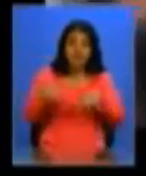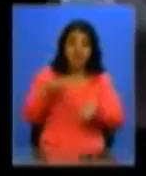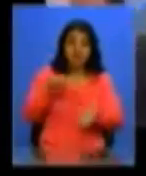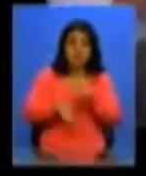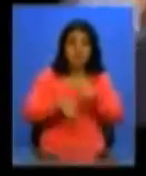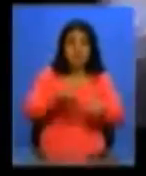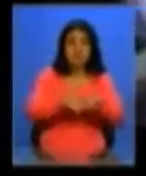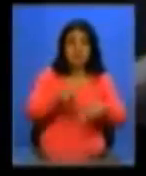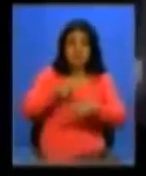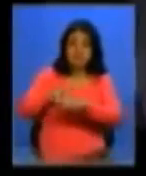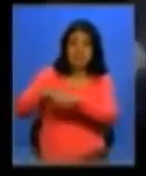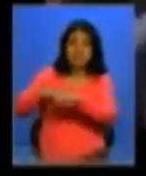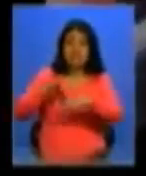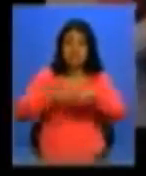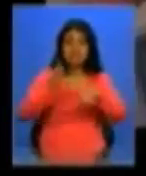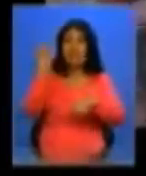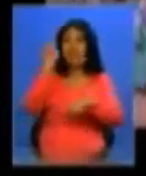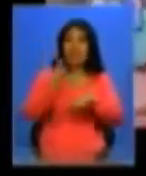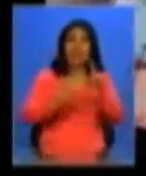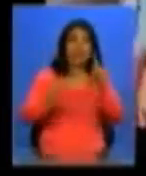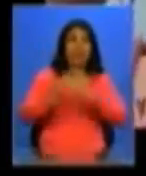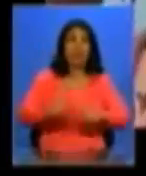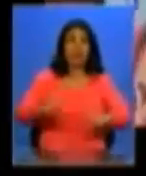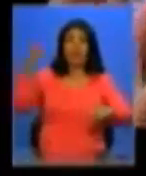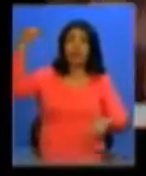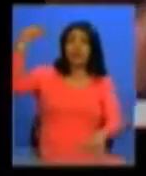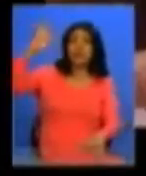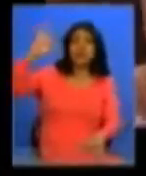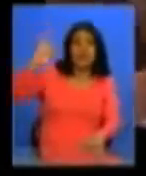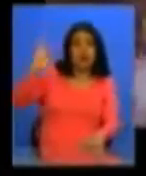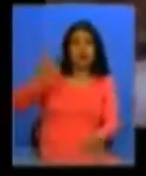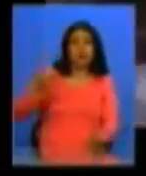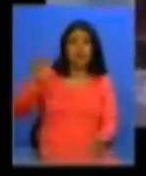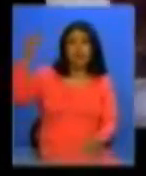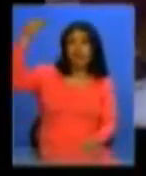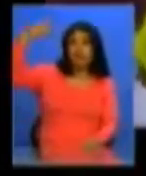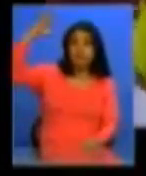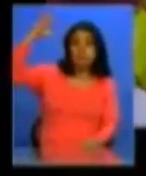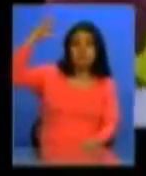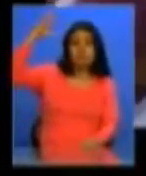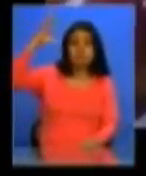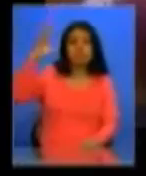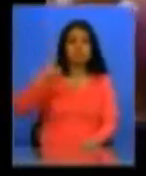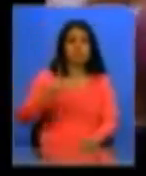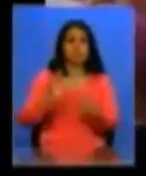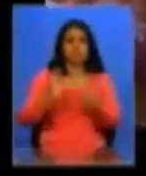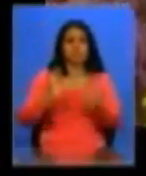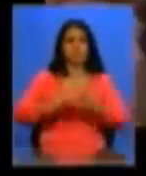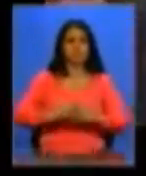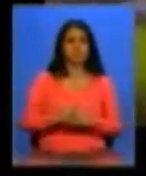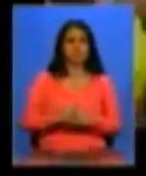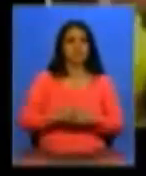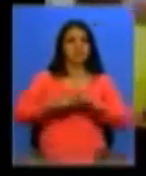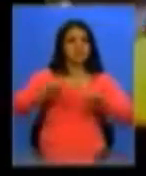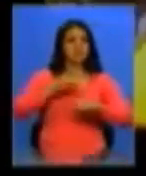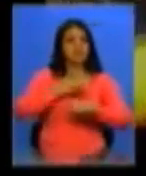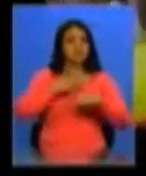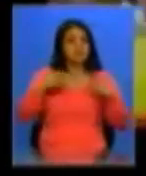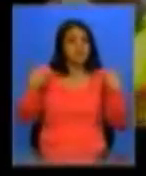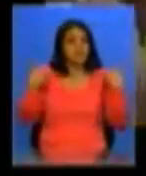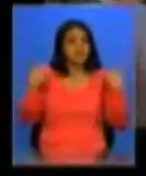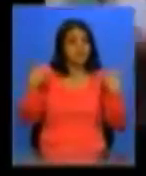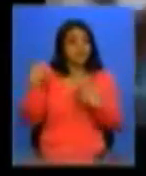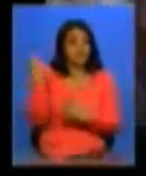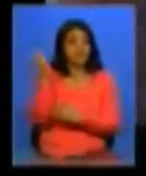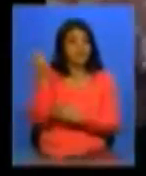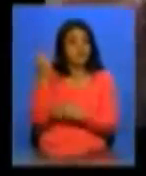rotas, grafitis en las paredes, sin iluminar, luces incompletas. Ahora impecable. Y miren la alegría de los jóvenes. Esa es la